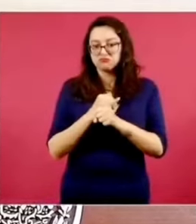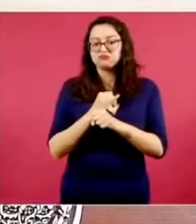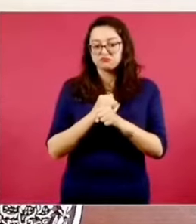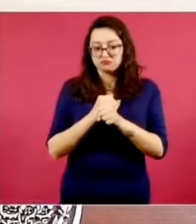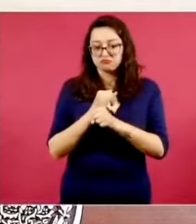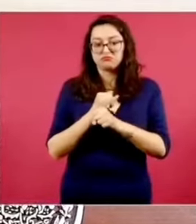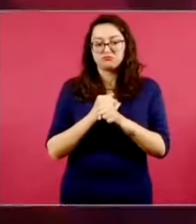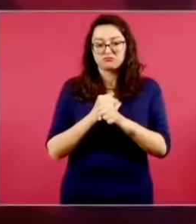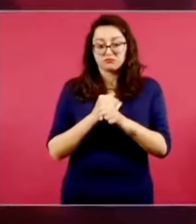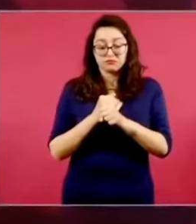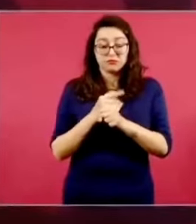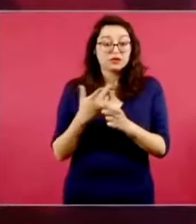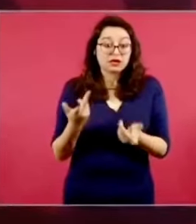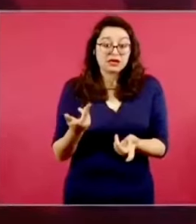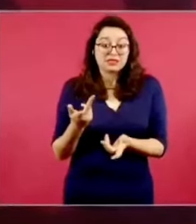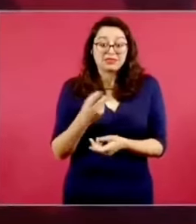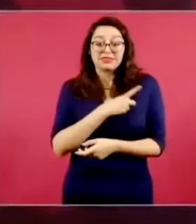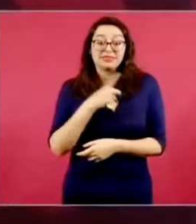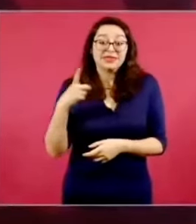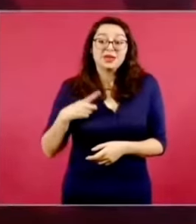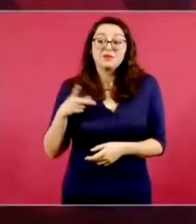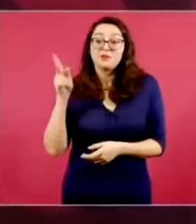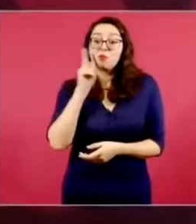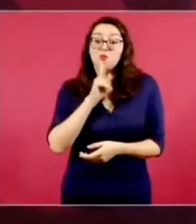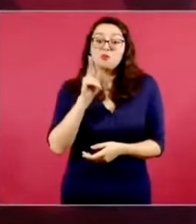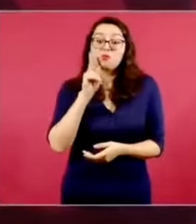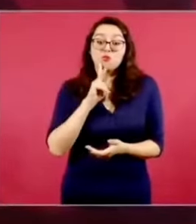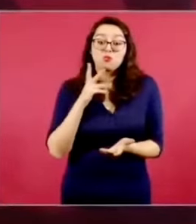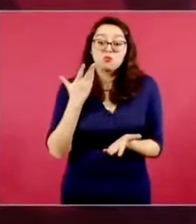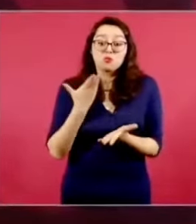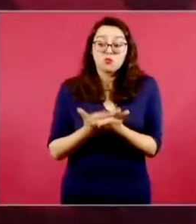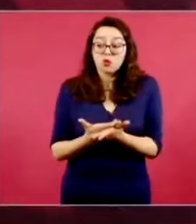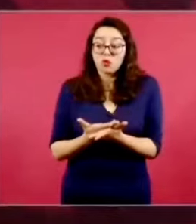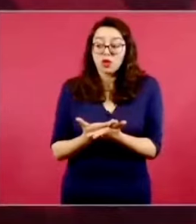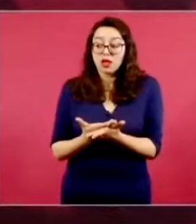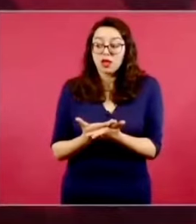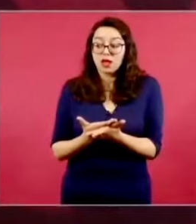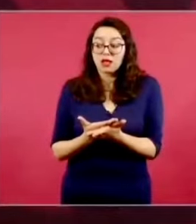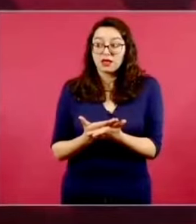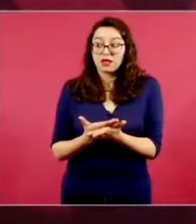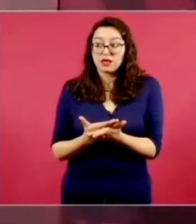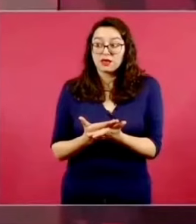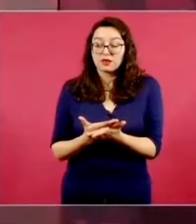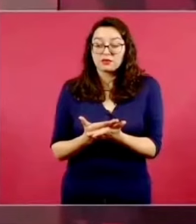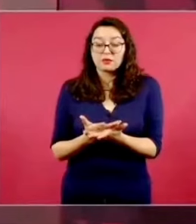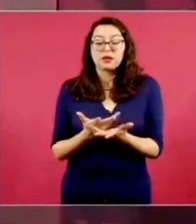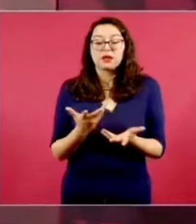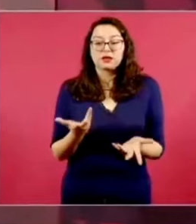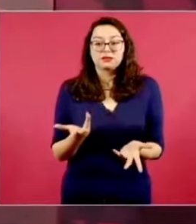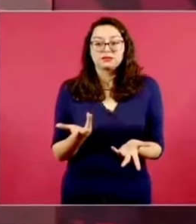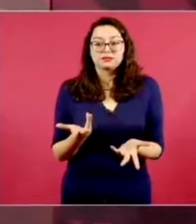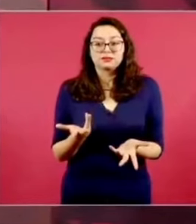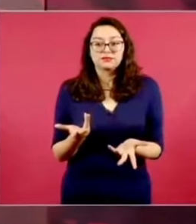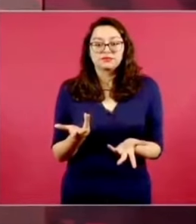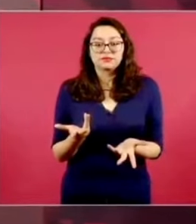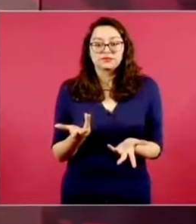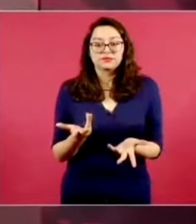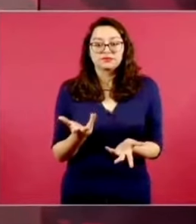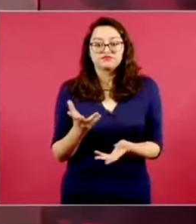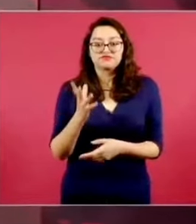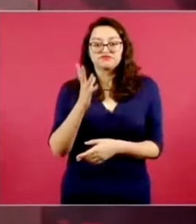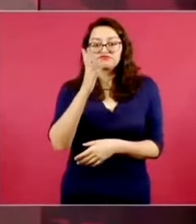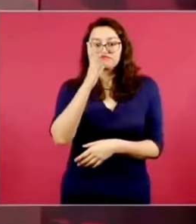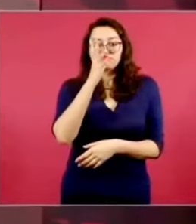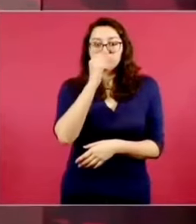se tiene que tener elementos, se tiene que tener pruebas, no se puede hacer